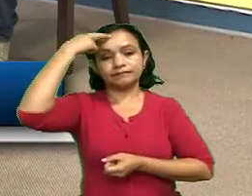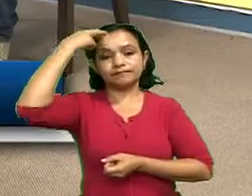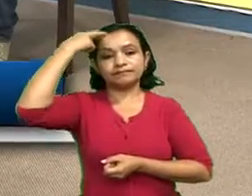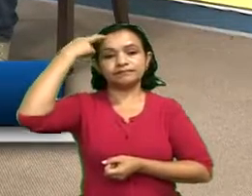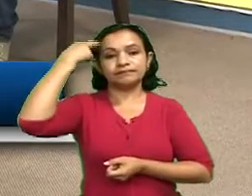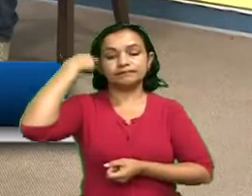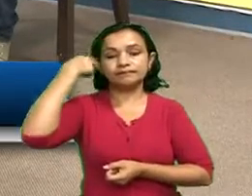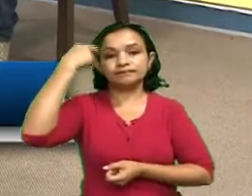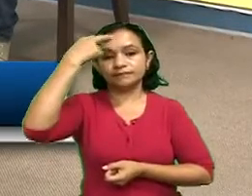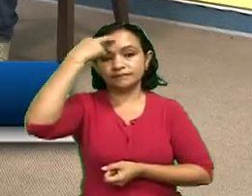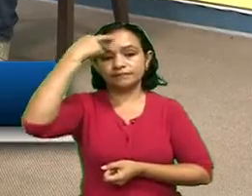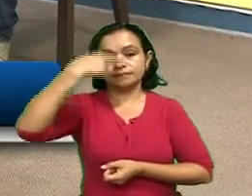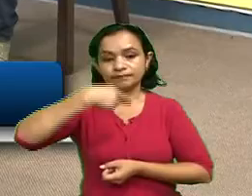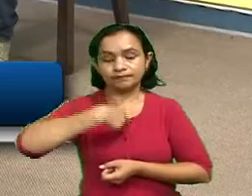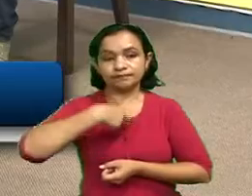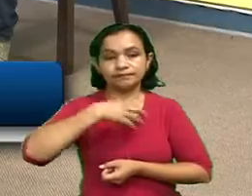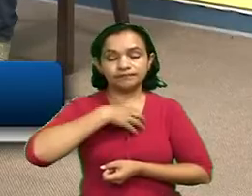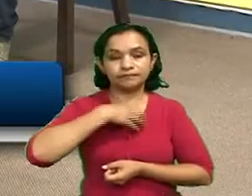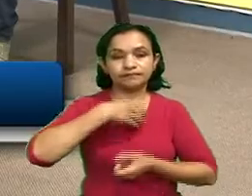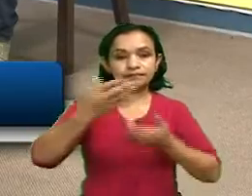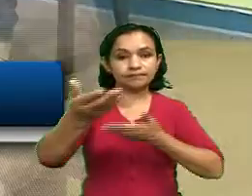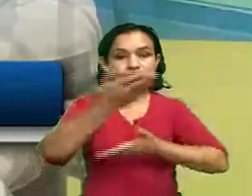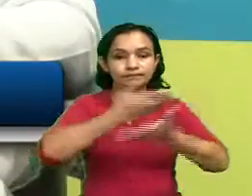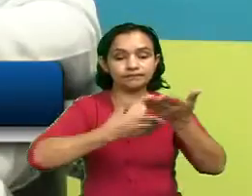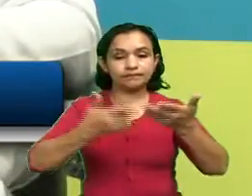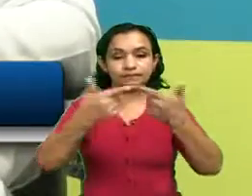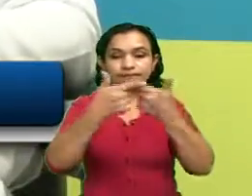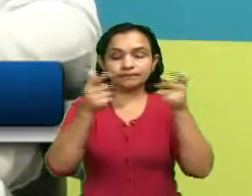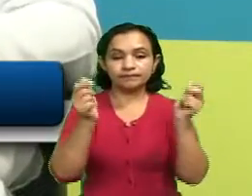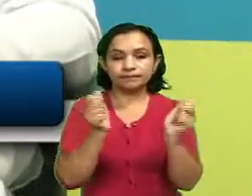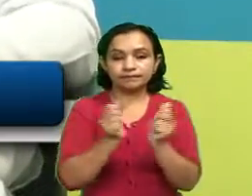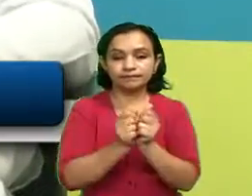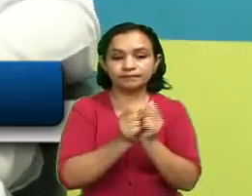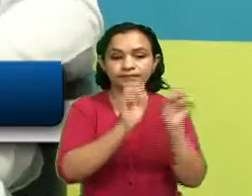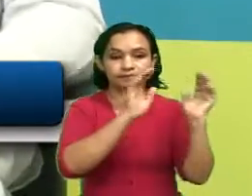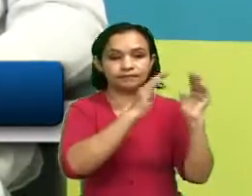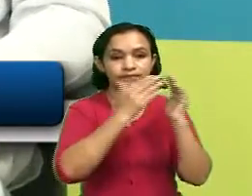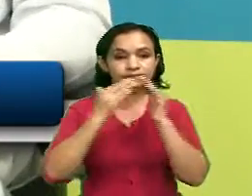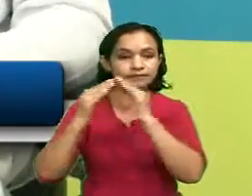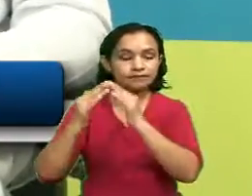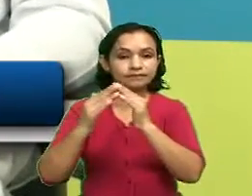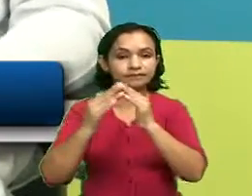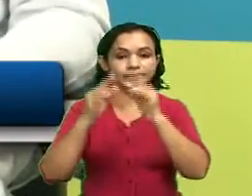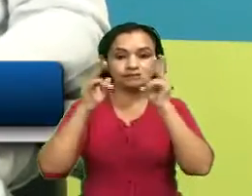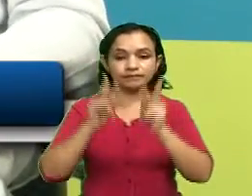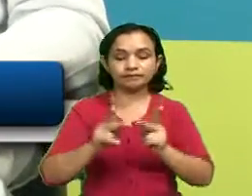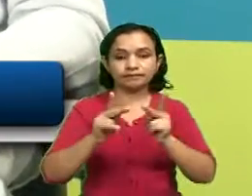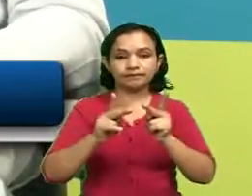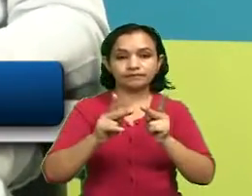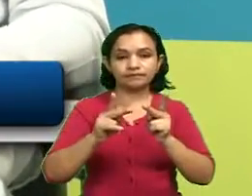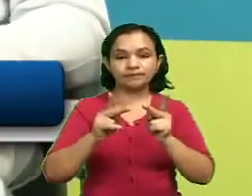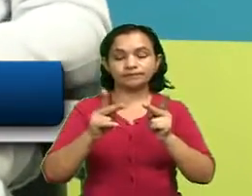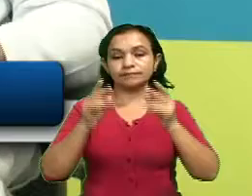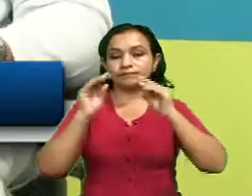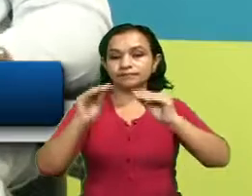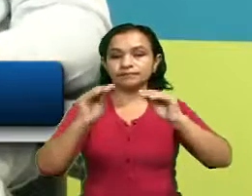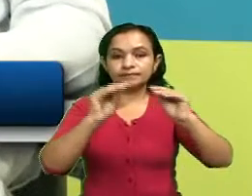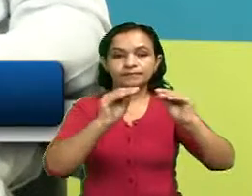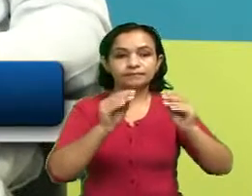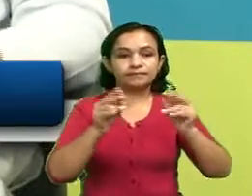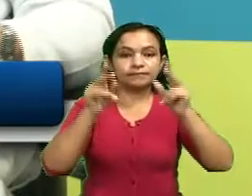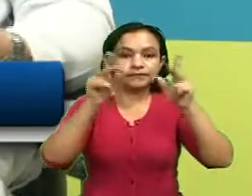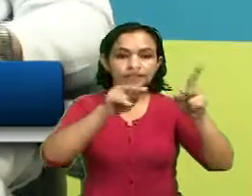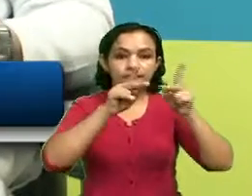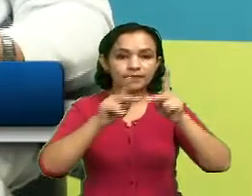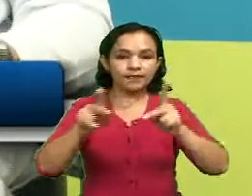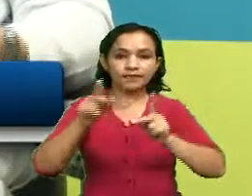compartida. Nosotros a través de los brigadistas de barrio, porque nosotros capacitamos personas que sean brigadistas de salud, son las